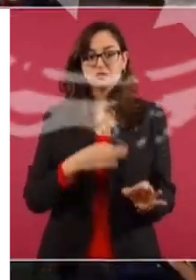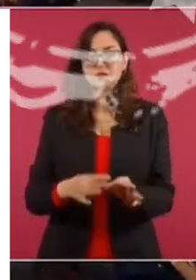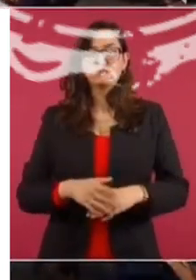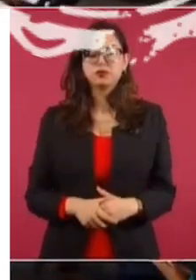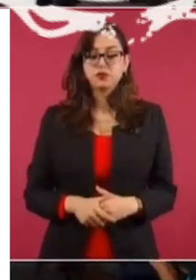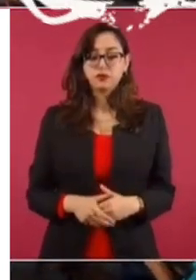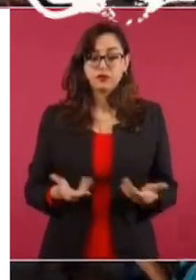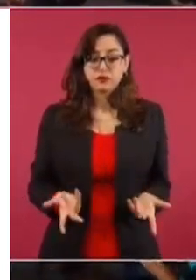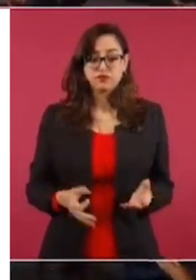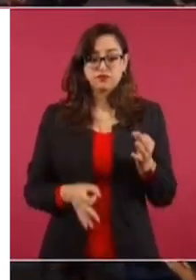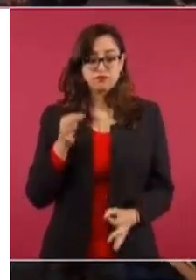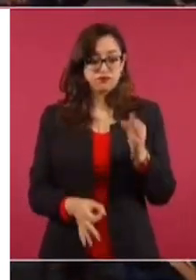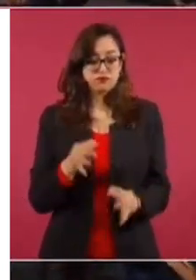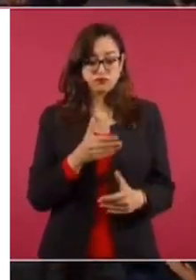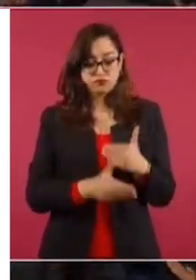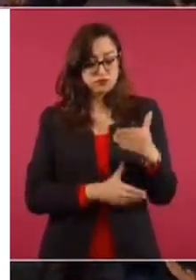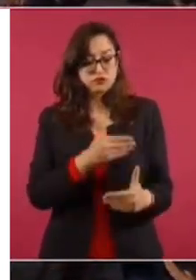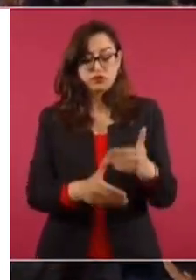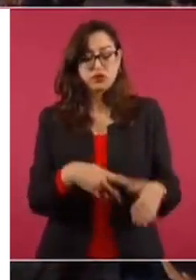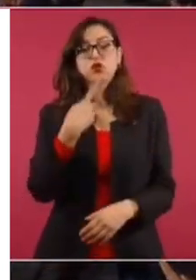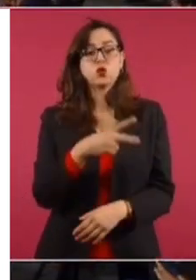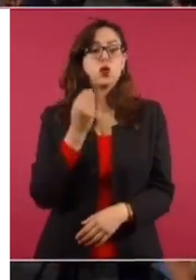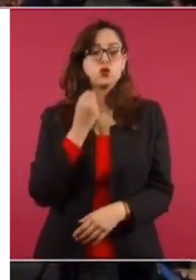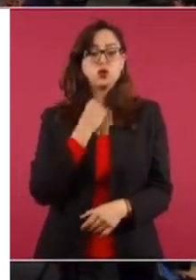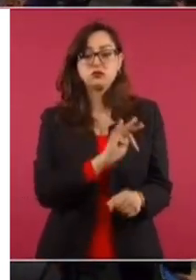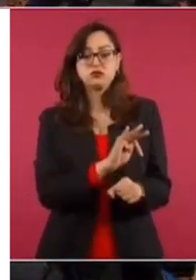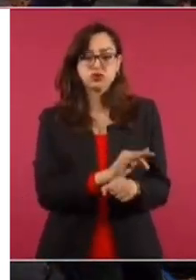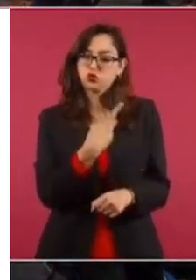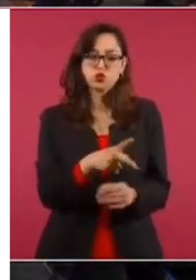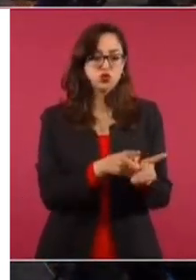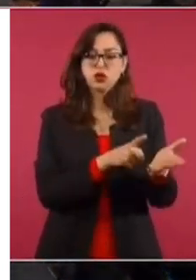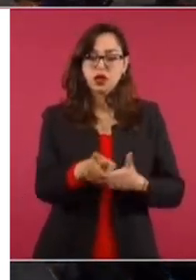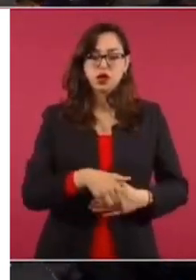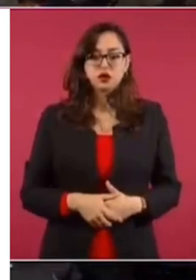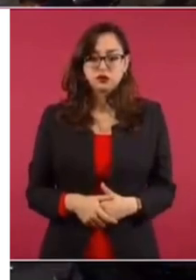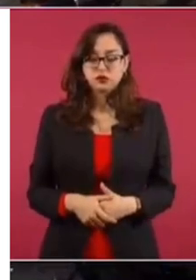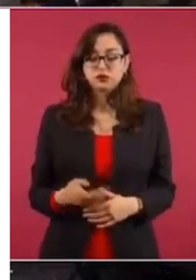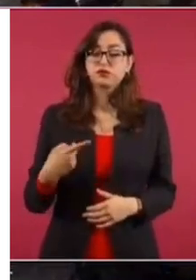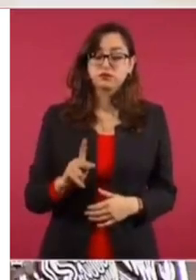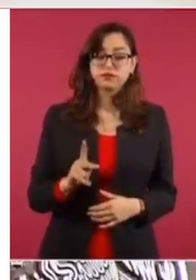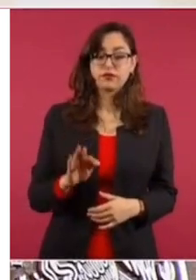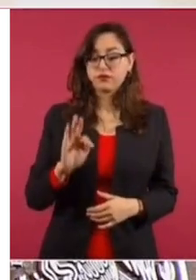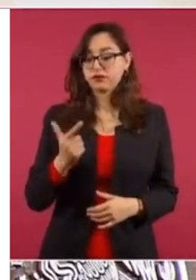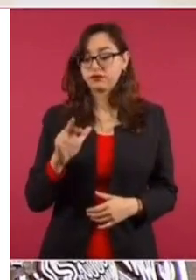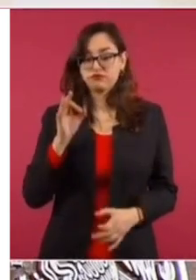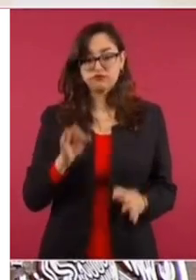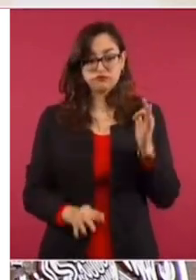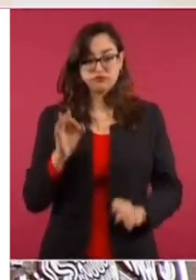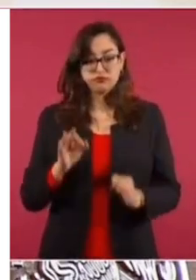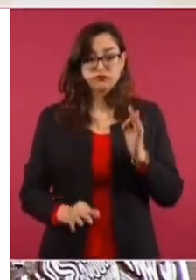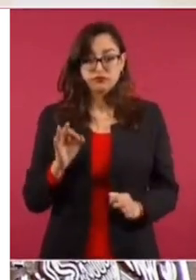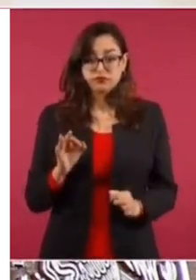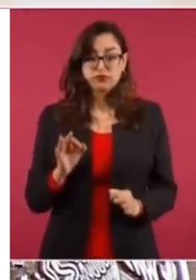Pues que es un proceso legal, él tiene el derecho de defenderse, solo que la fiscalía está